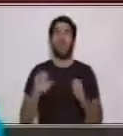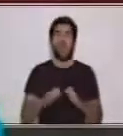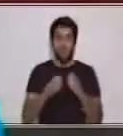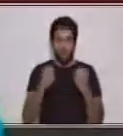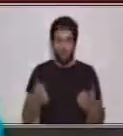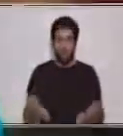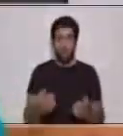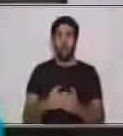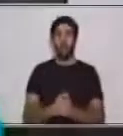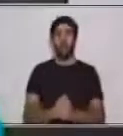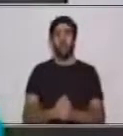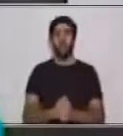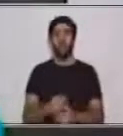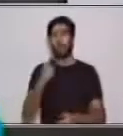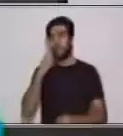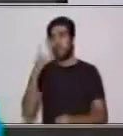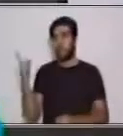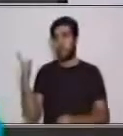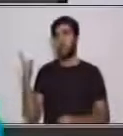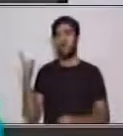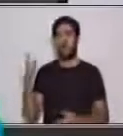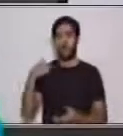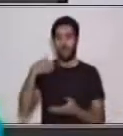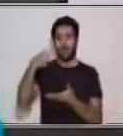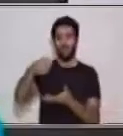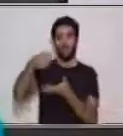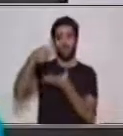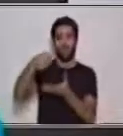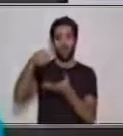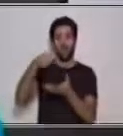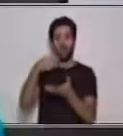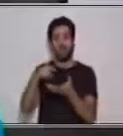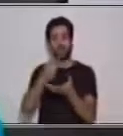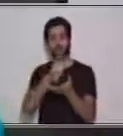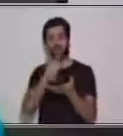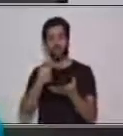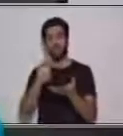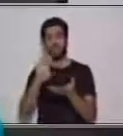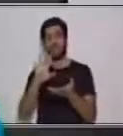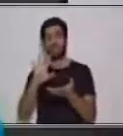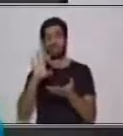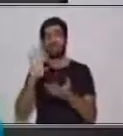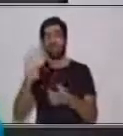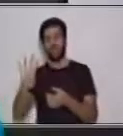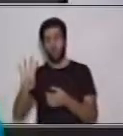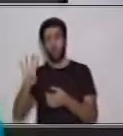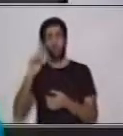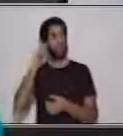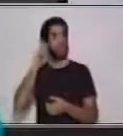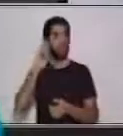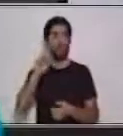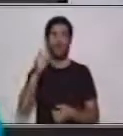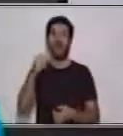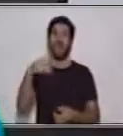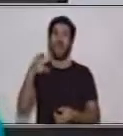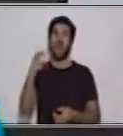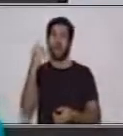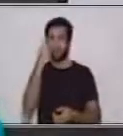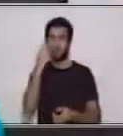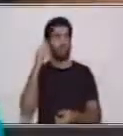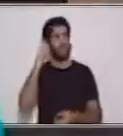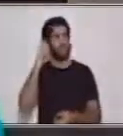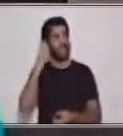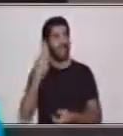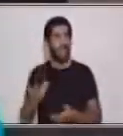Entonces, si en la bolsa que Camila compró decía 454 gramos, ¿a qué equivalía eso?